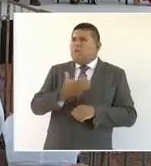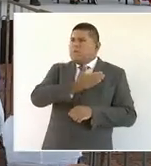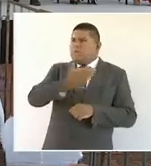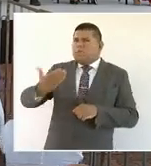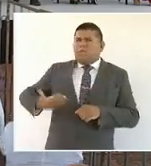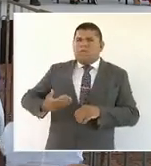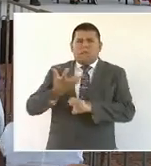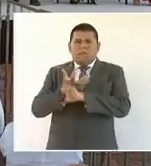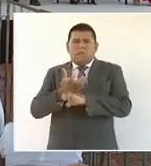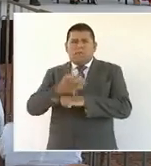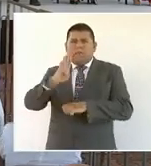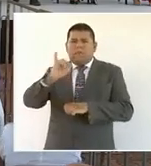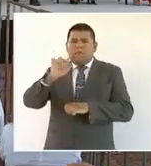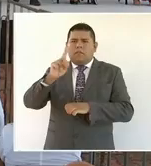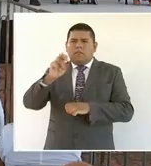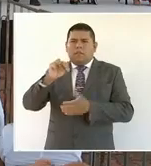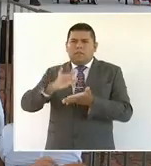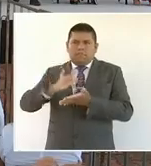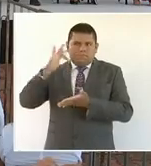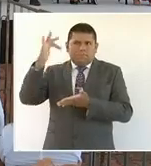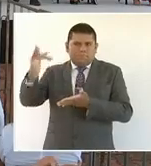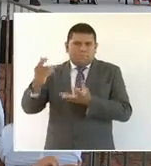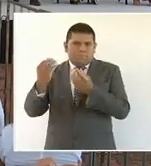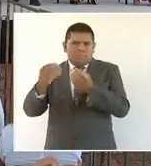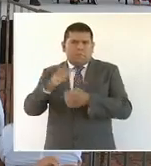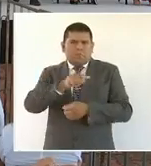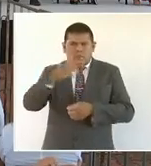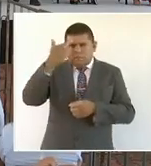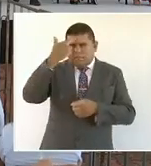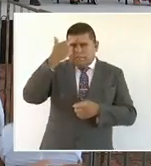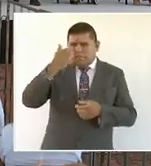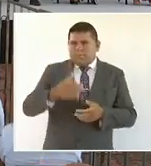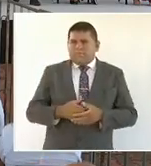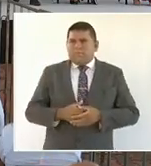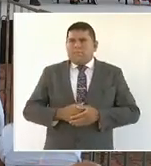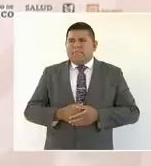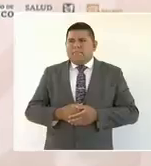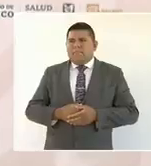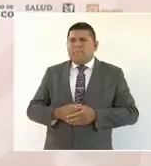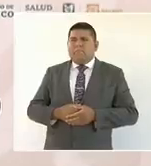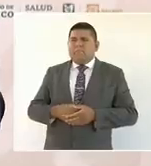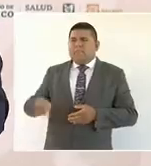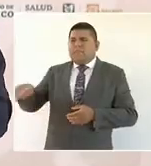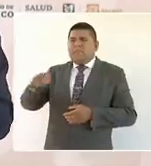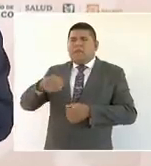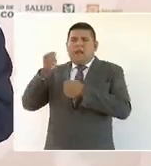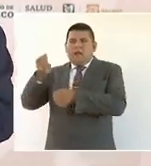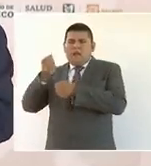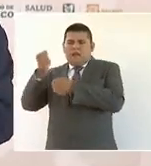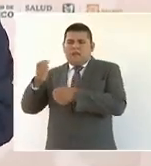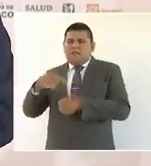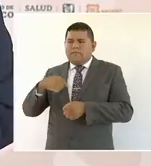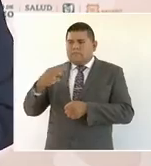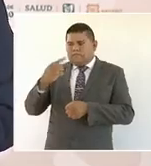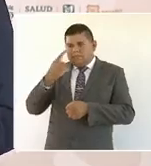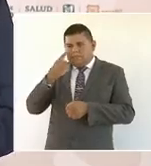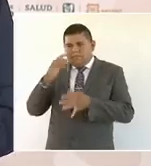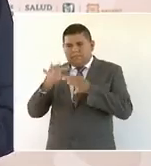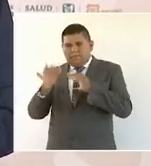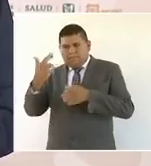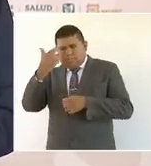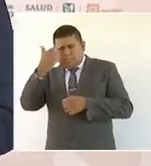es la defensa? Nada más les voy a recordar a los que están promoviendo esta campaña en